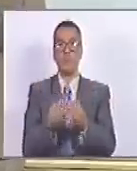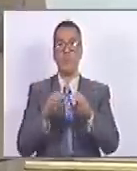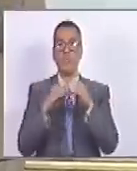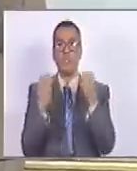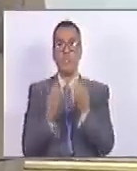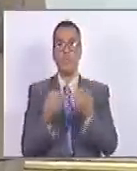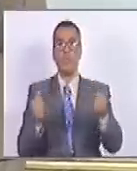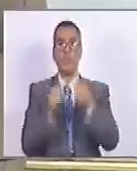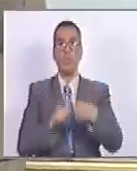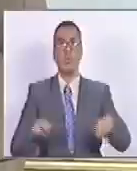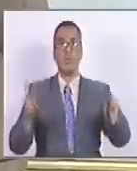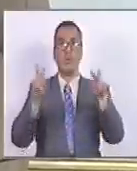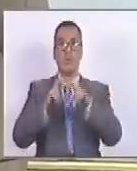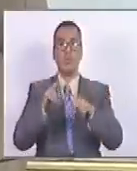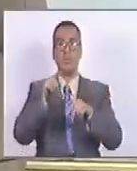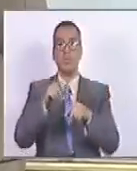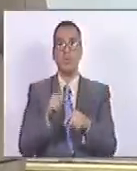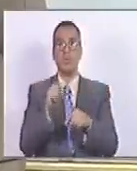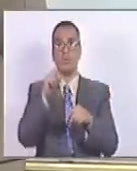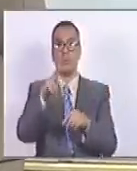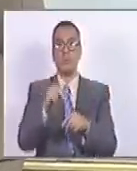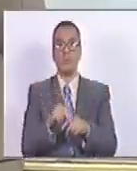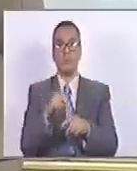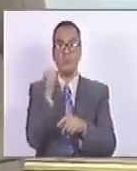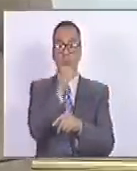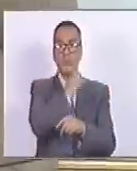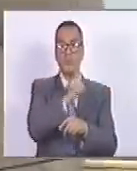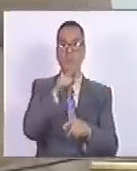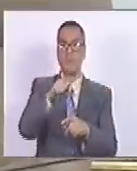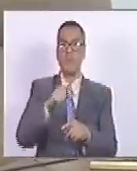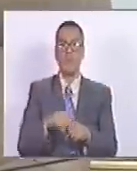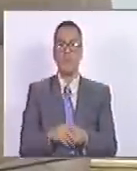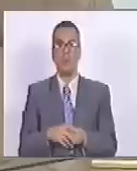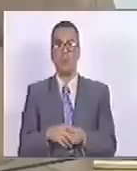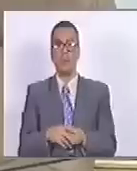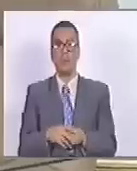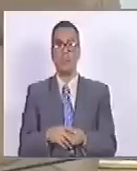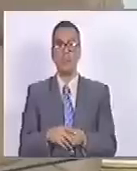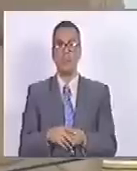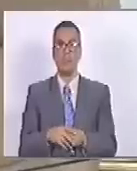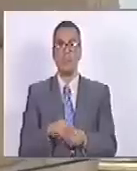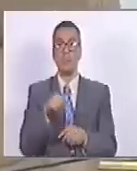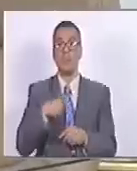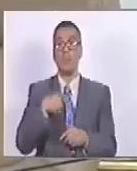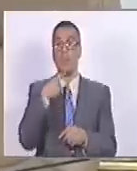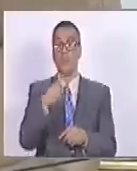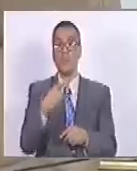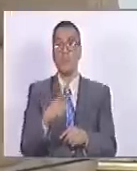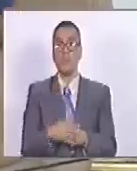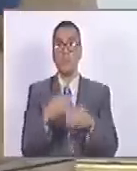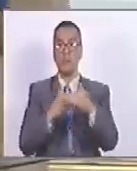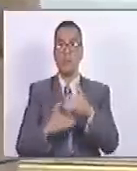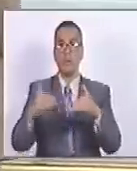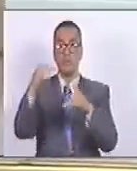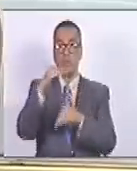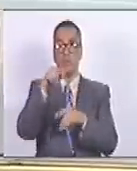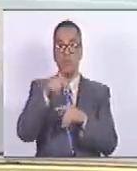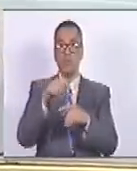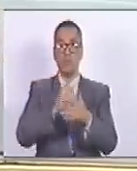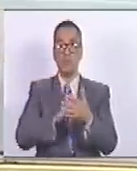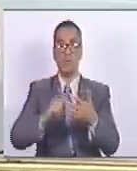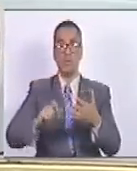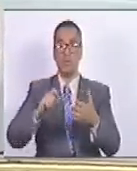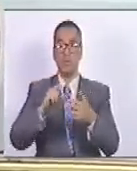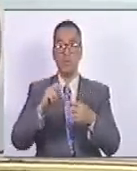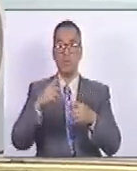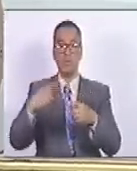Naciones Unidas señala que son lesivas y que son crímenes de lesa humanidad. Así lo dijo la alta relatora para los derechos